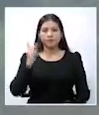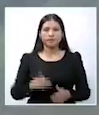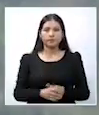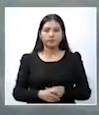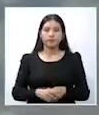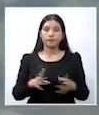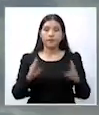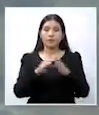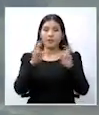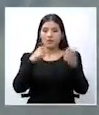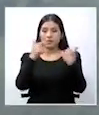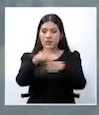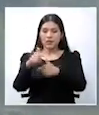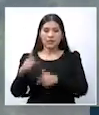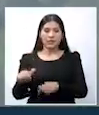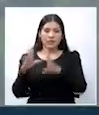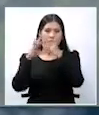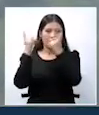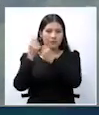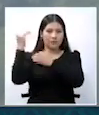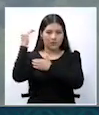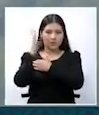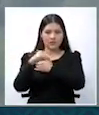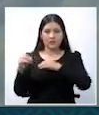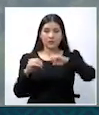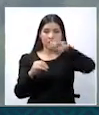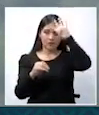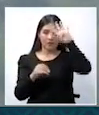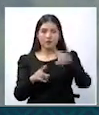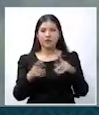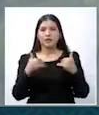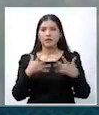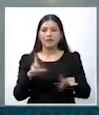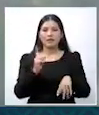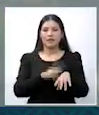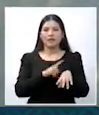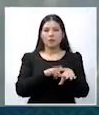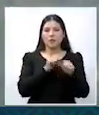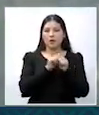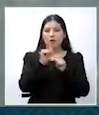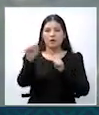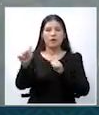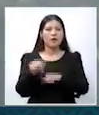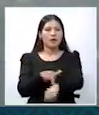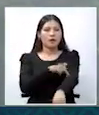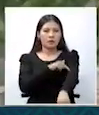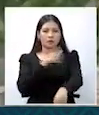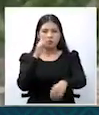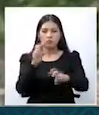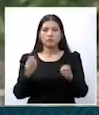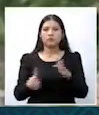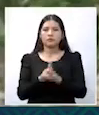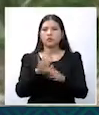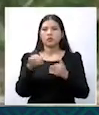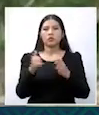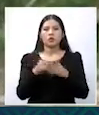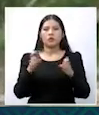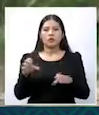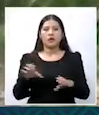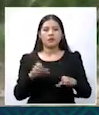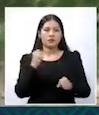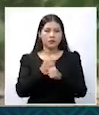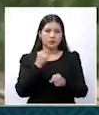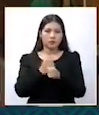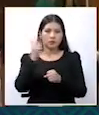El tema de los límites entre los departamentos de Santa Cruz y Beni tiene una larga data y recién salió a luz producto de una acción política del presidente